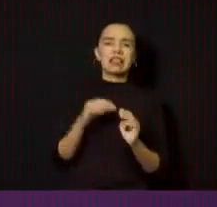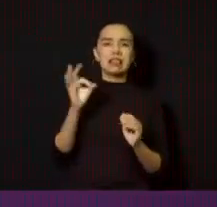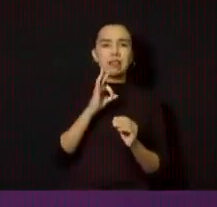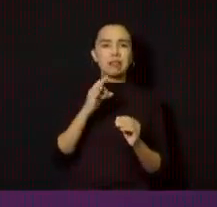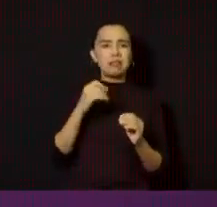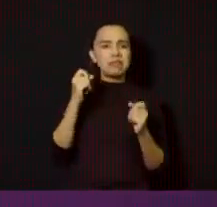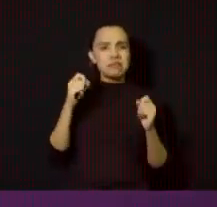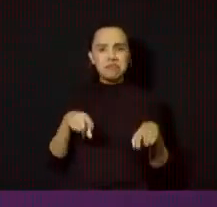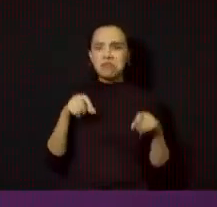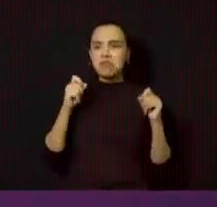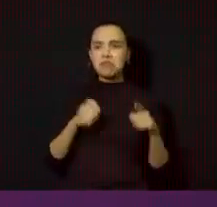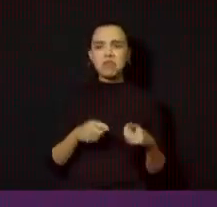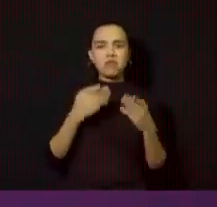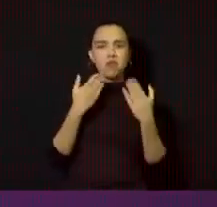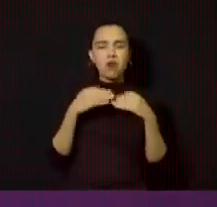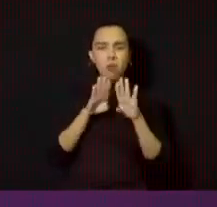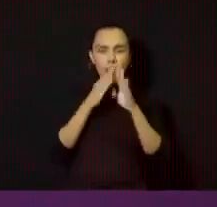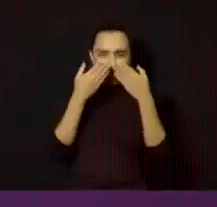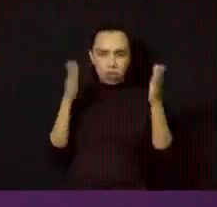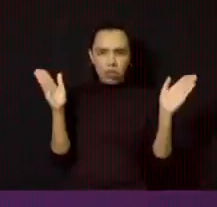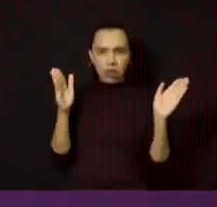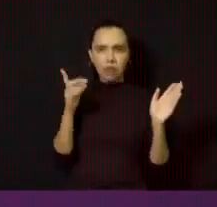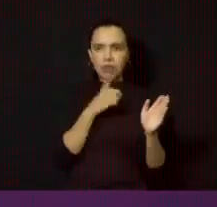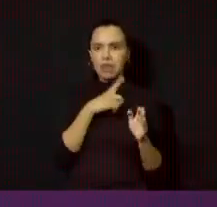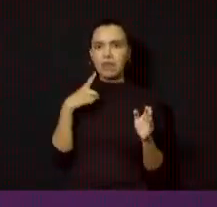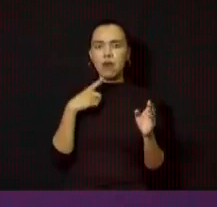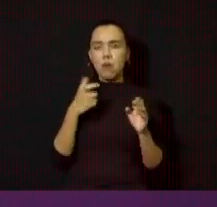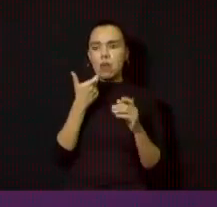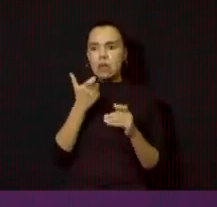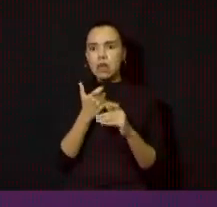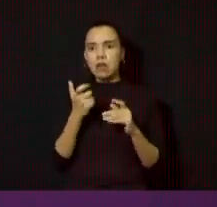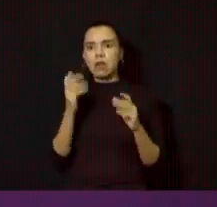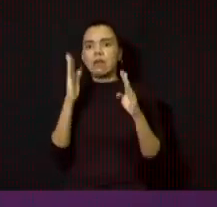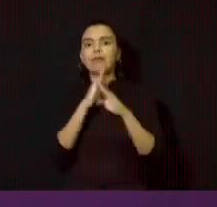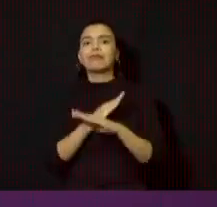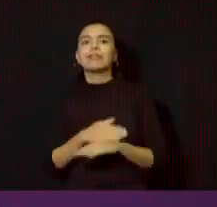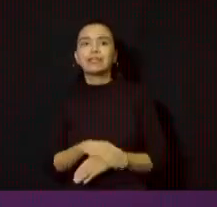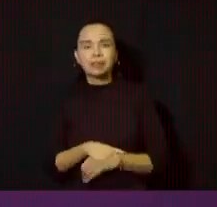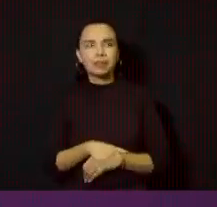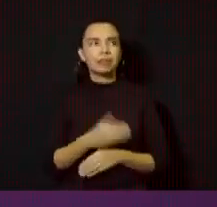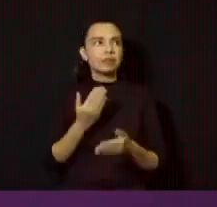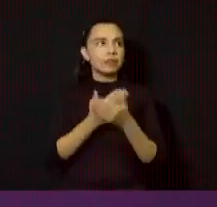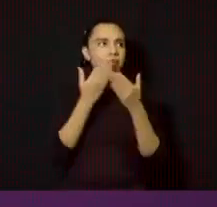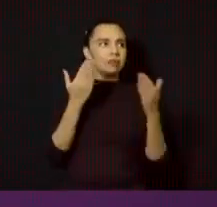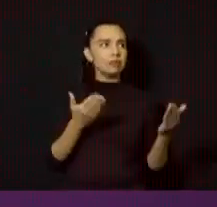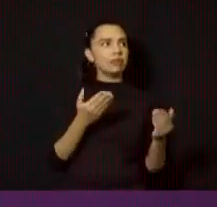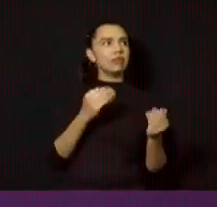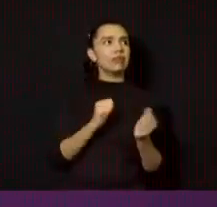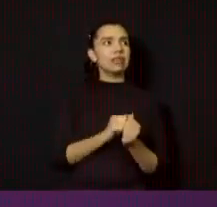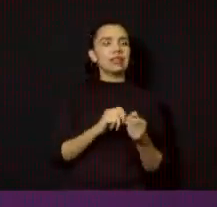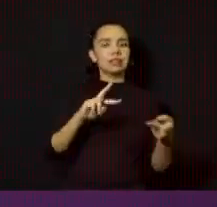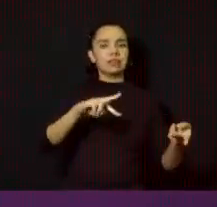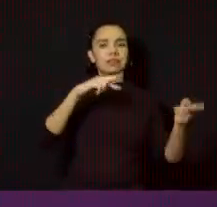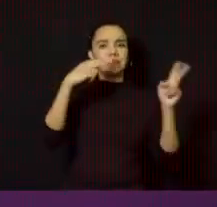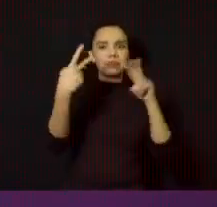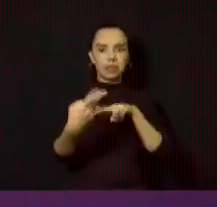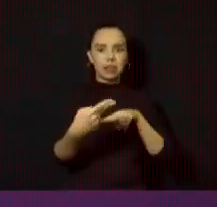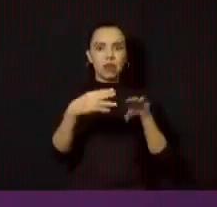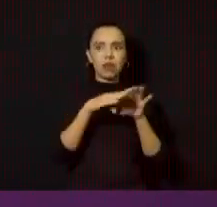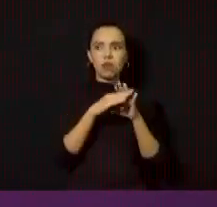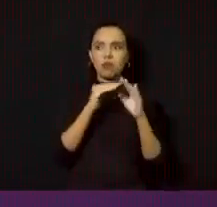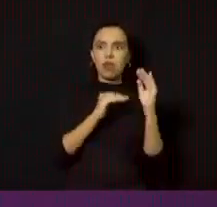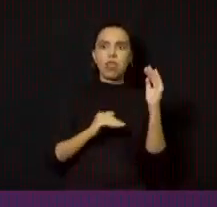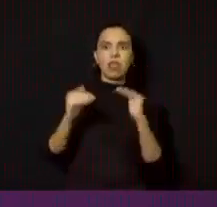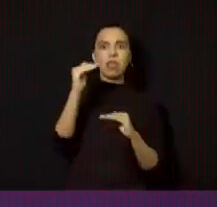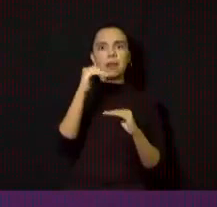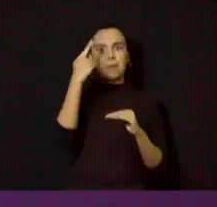ahí, y cómo has tenido que reconciliarte con el dinero y para que hoy en día estés desde otro lado viendo todo lo que has construido para tener